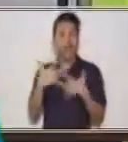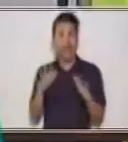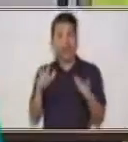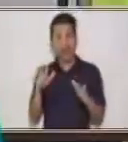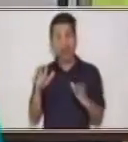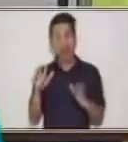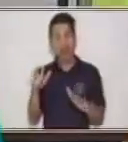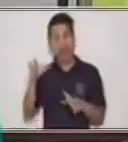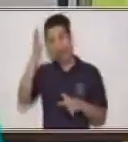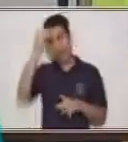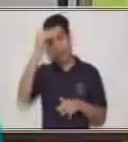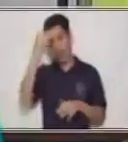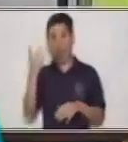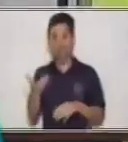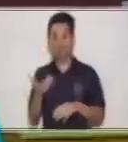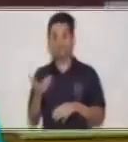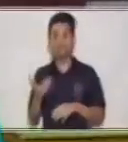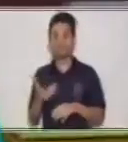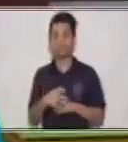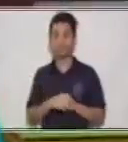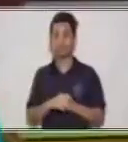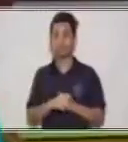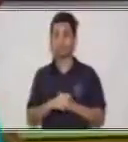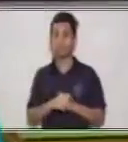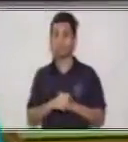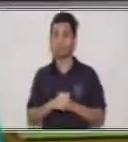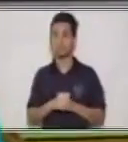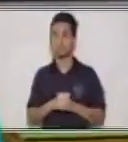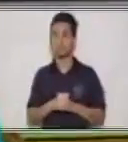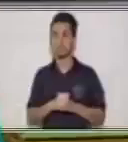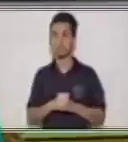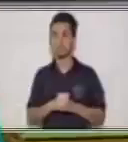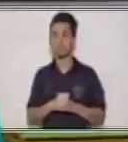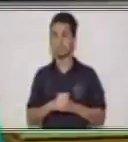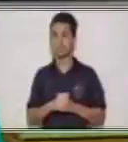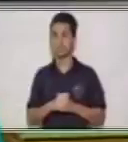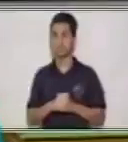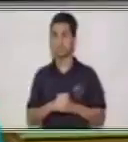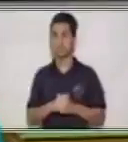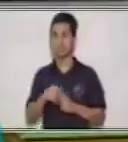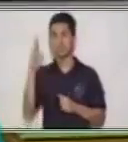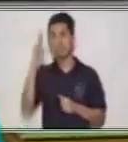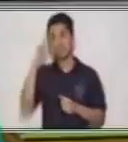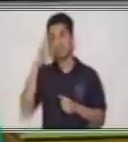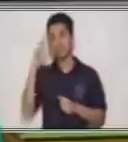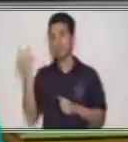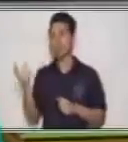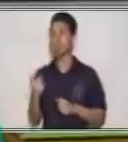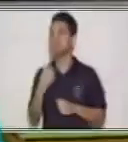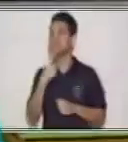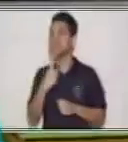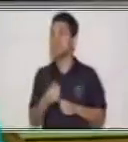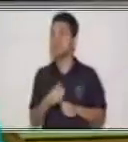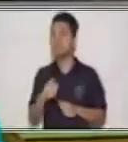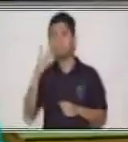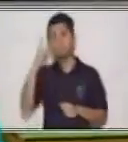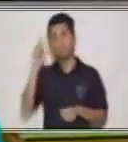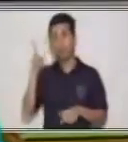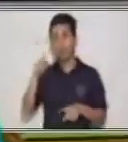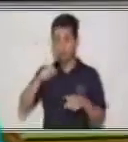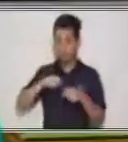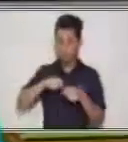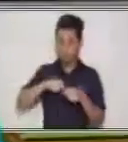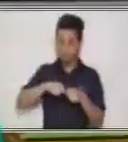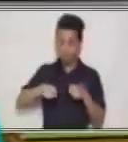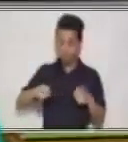habíamos hablado sobre el concepto de las medidas de capacidad. Recuerden que las medidas de capacidad sirven para medir la cantidad de líquido